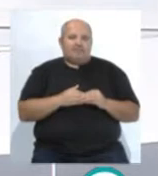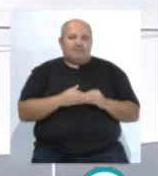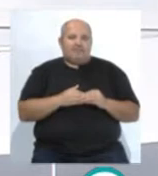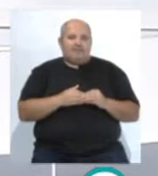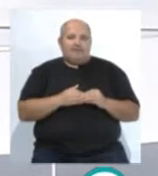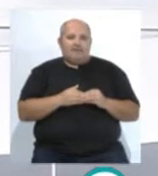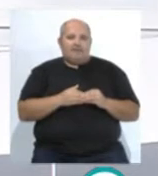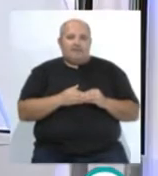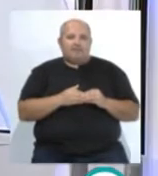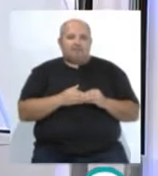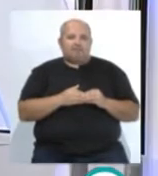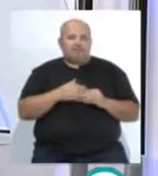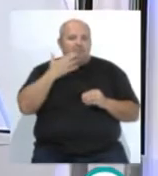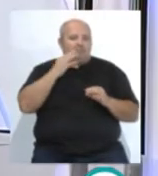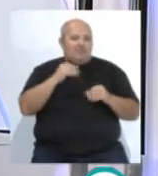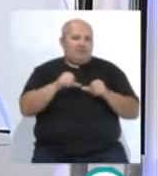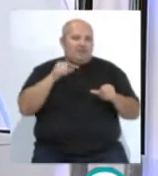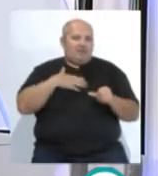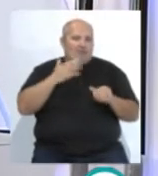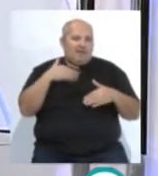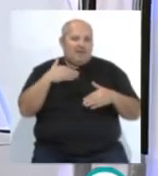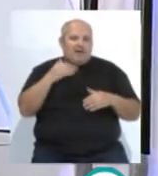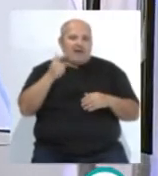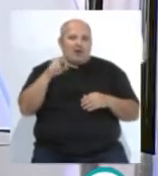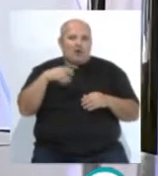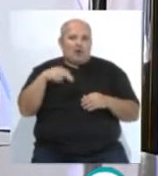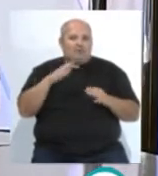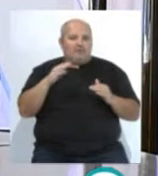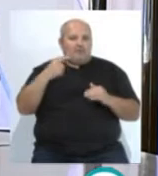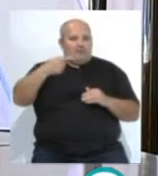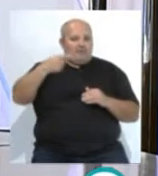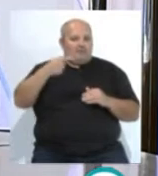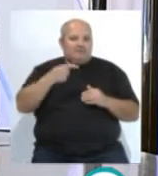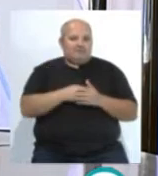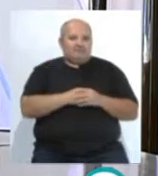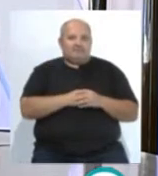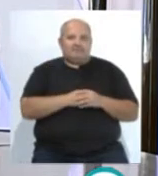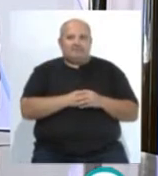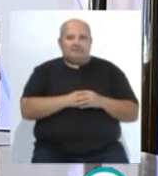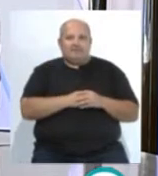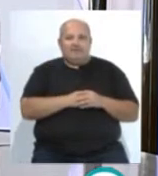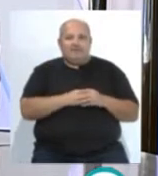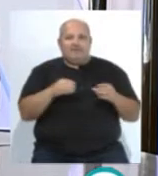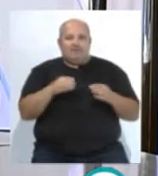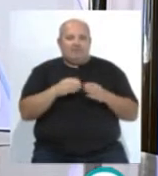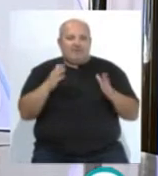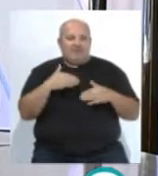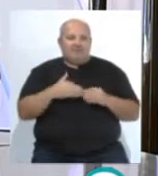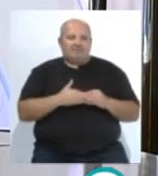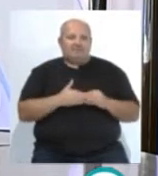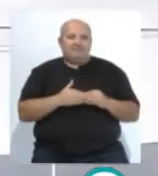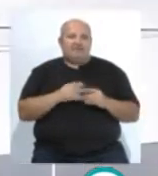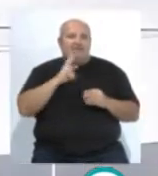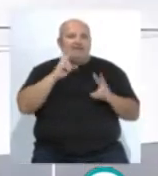que el Alcorcón estaba, estaba bien, pero que no tenía fondo de... No, el Alcorcón estaba en primero. Claro, pero que no tenía plantilla. Claro.